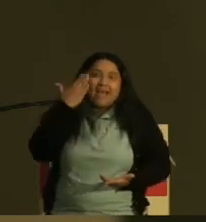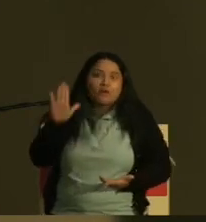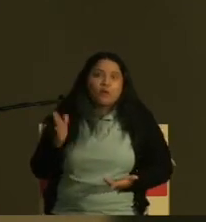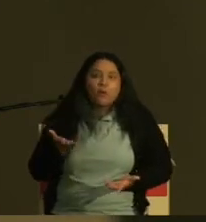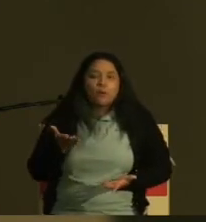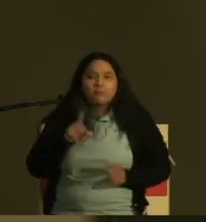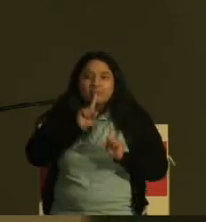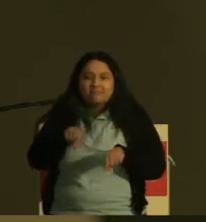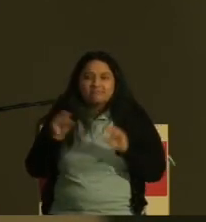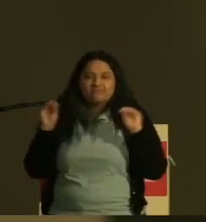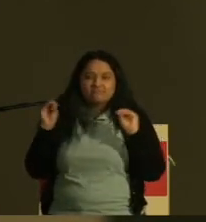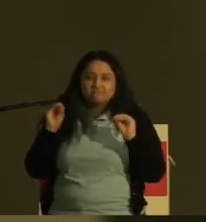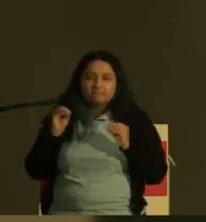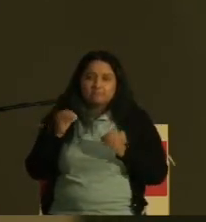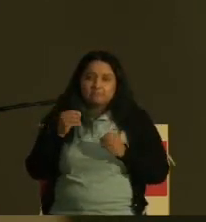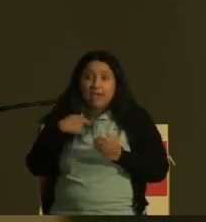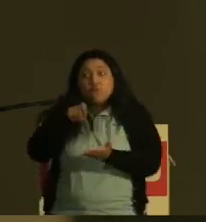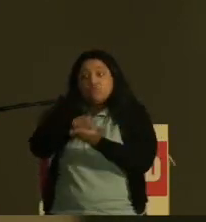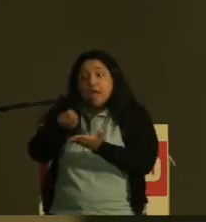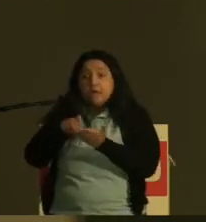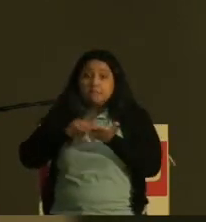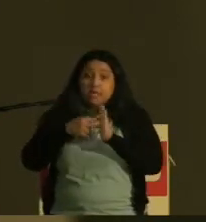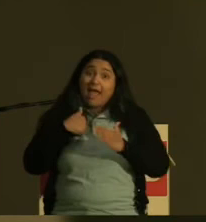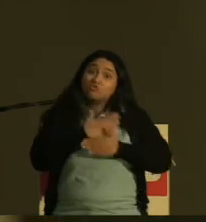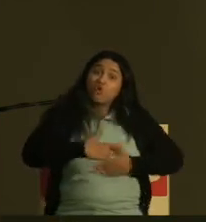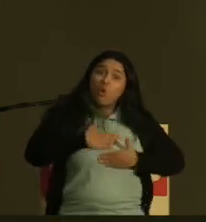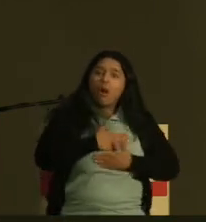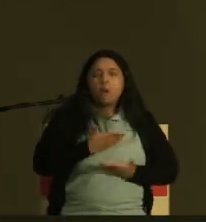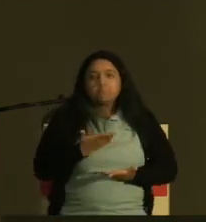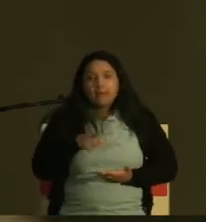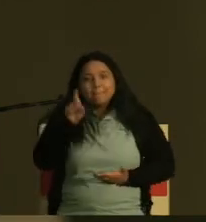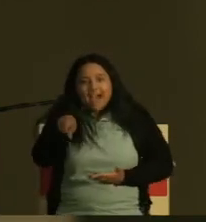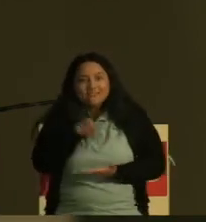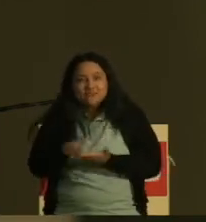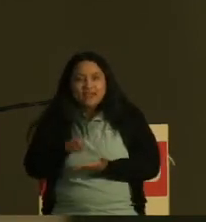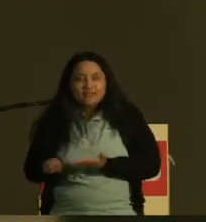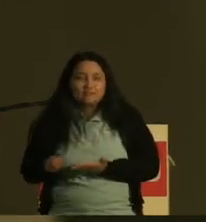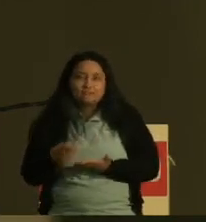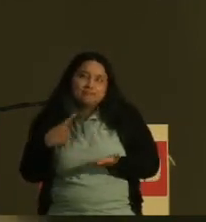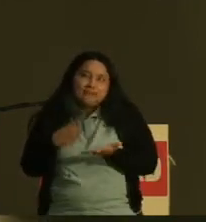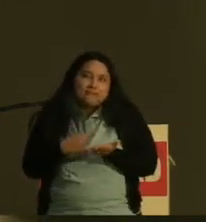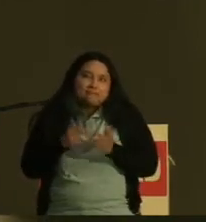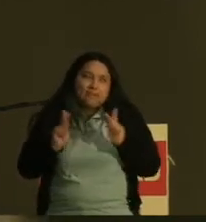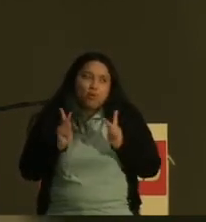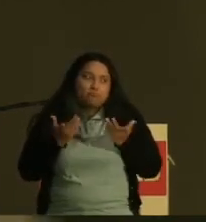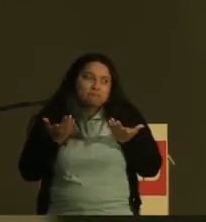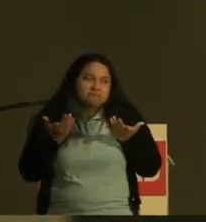O sea, no tiene que ver con gusto. Tengo que escribir. No, a veces viene persona, claro, es